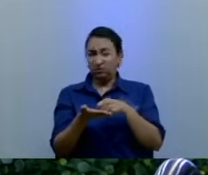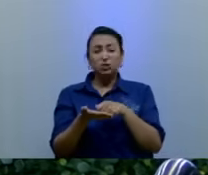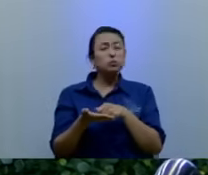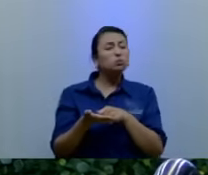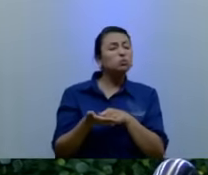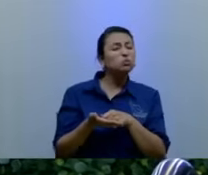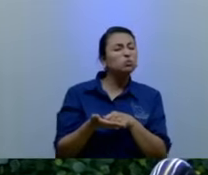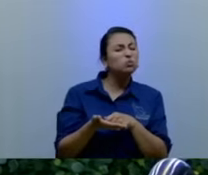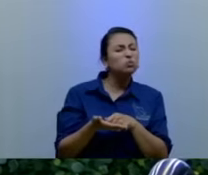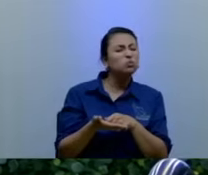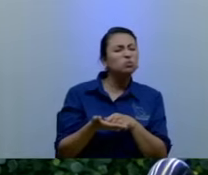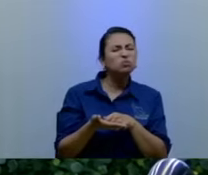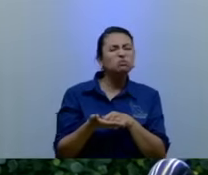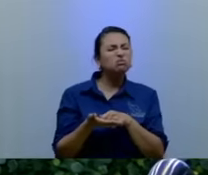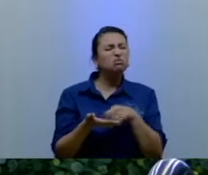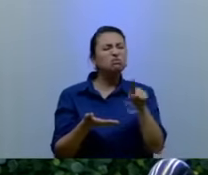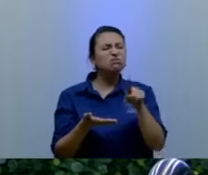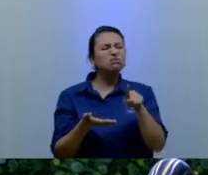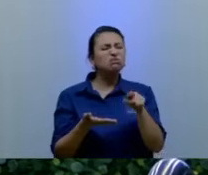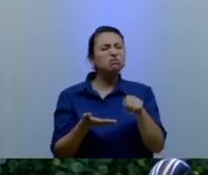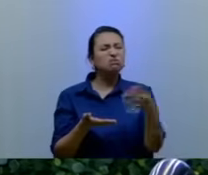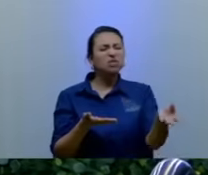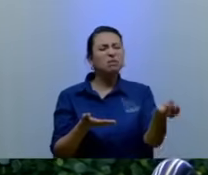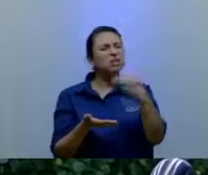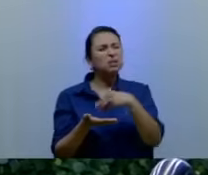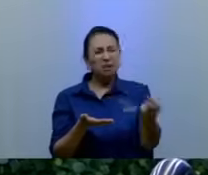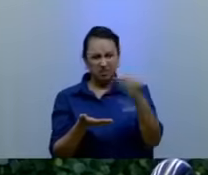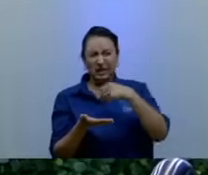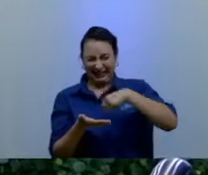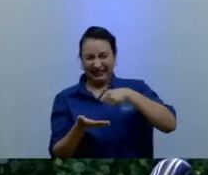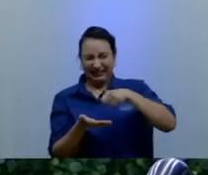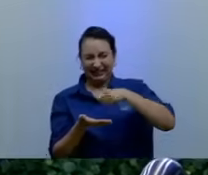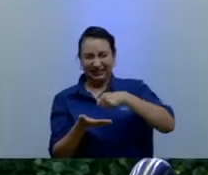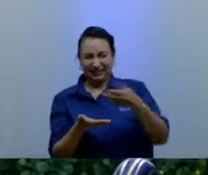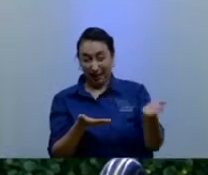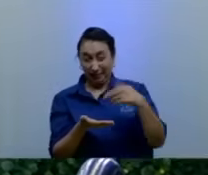Y a mí me dan ganas de decirle, mire todas las yemas esas, me las pasa a mí.